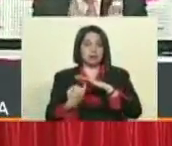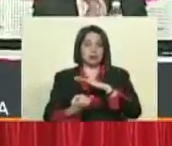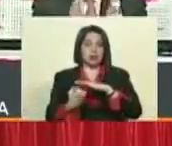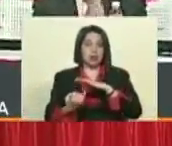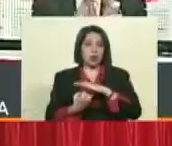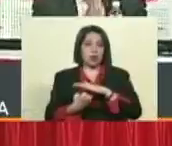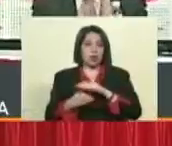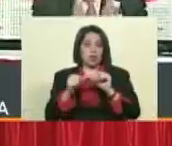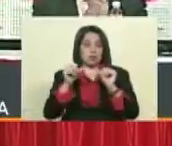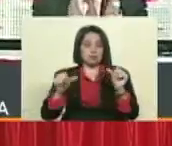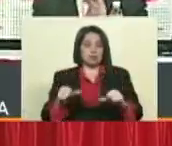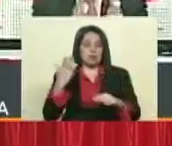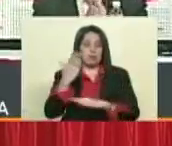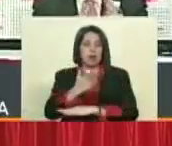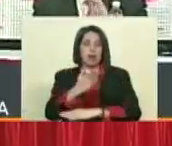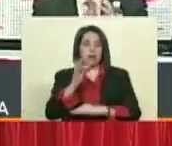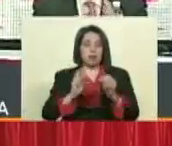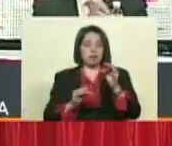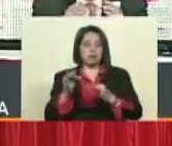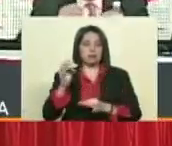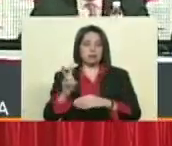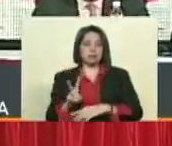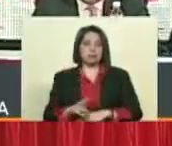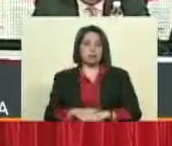penal venezolano.